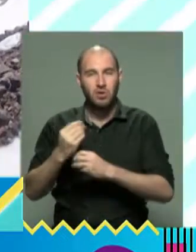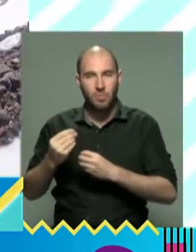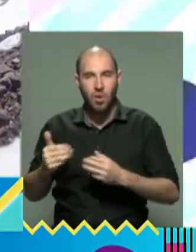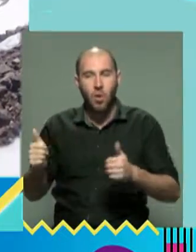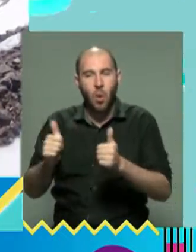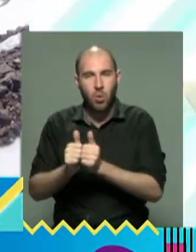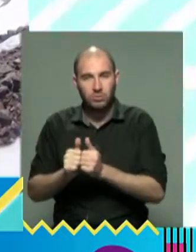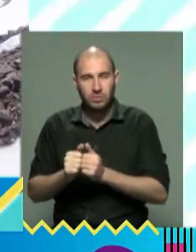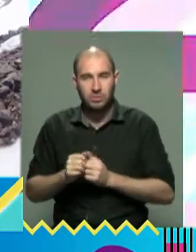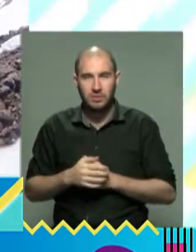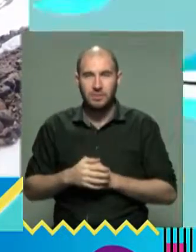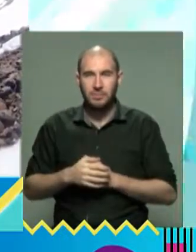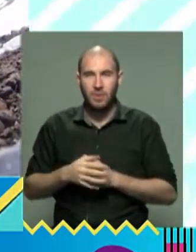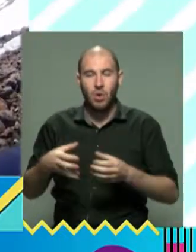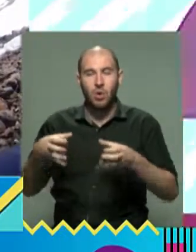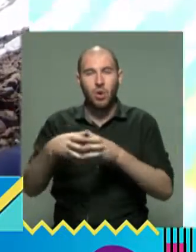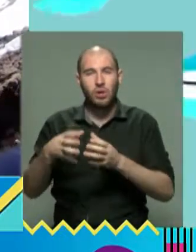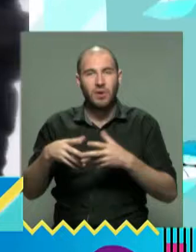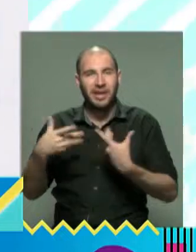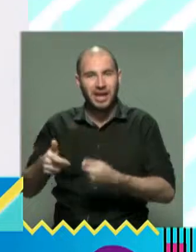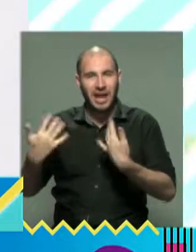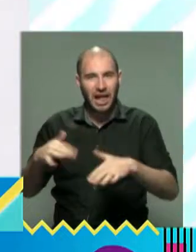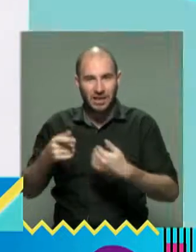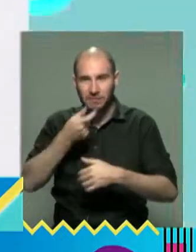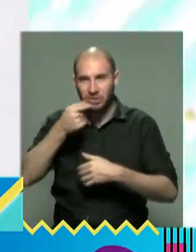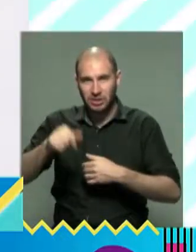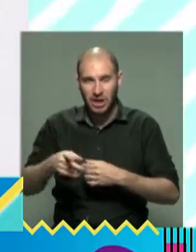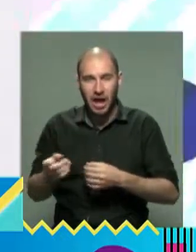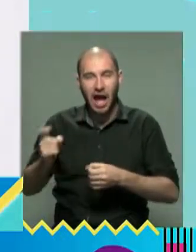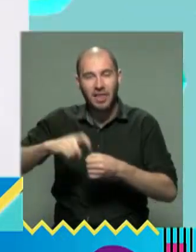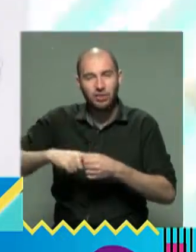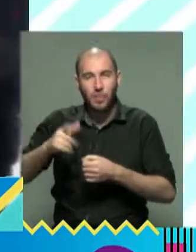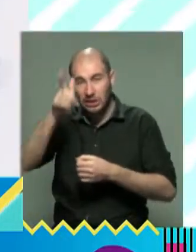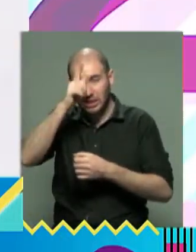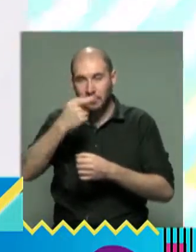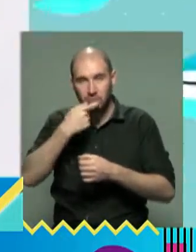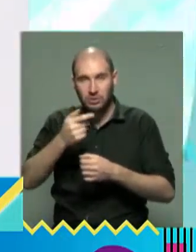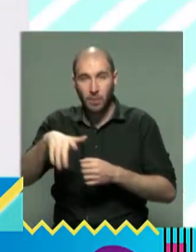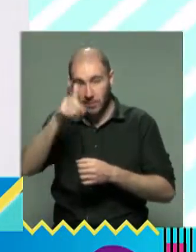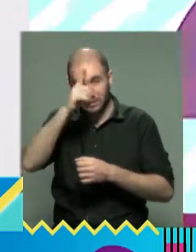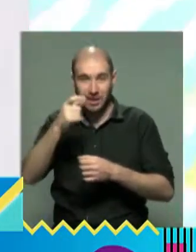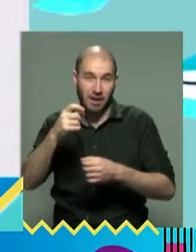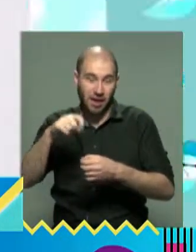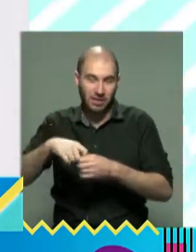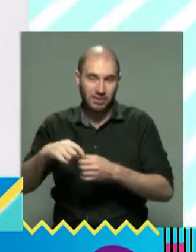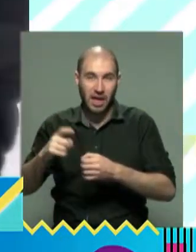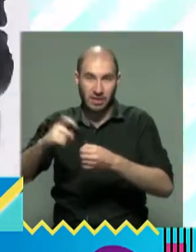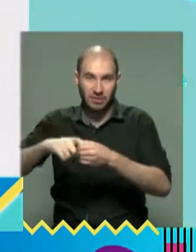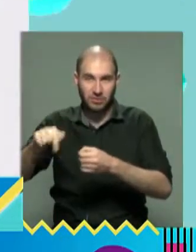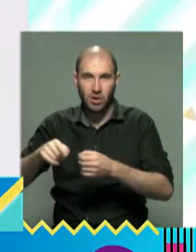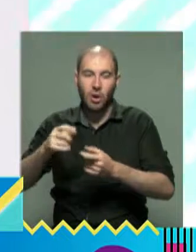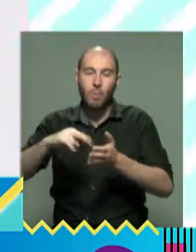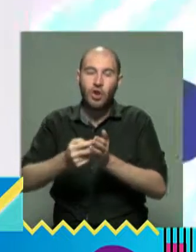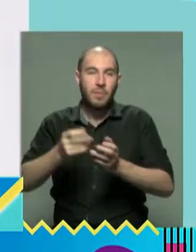junto con lo que es la patrulla de rescate de Mendoza, que pertenece a la policía de Mendoza y son oficiales de la policía. Entonces, de